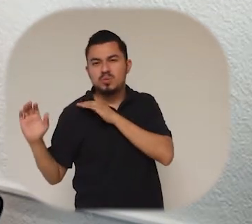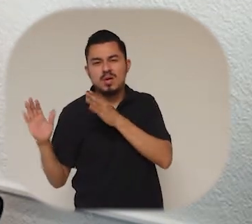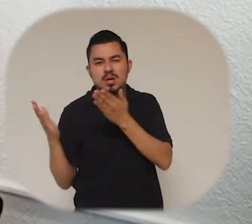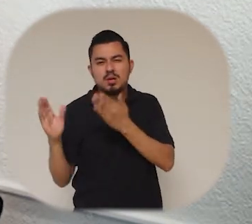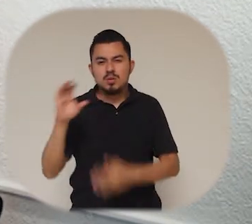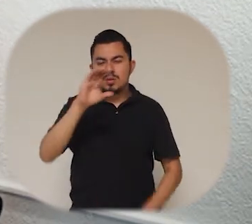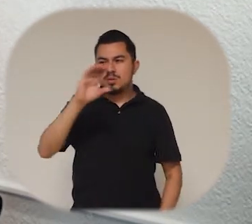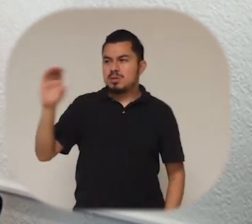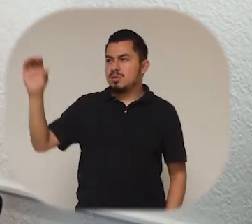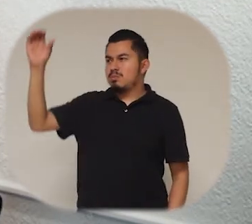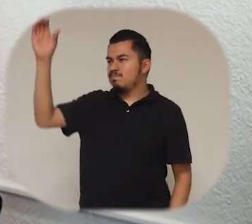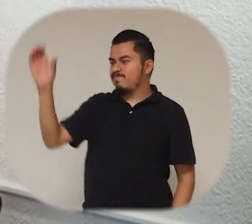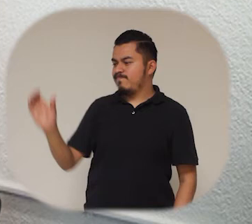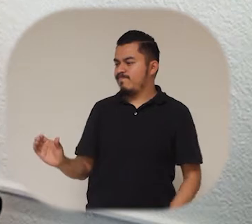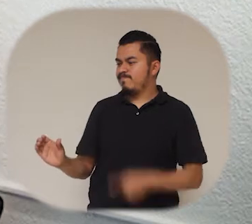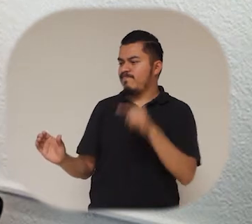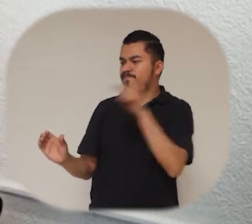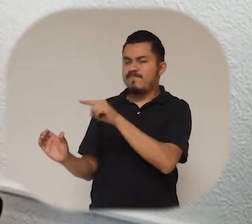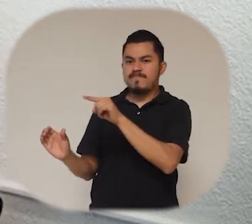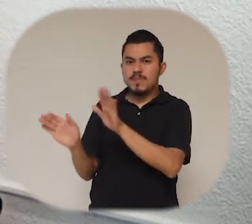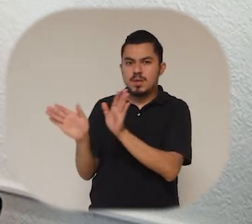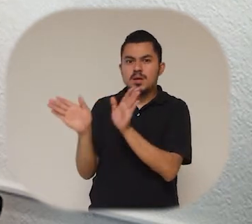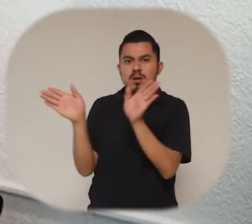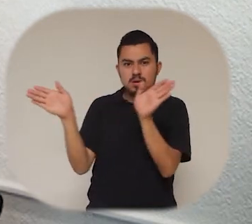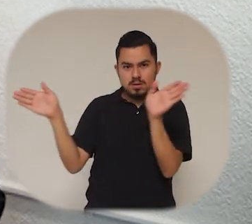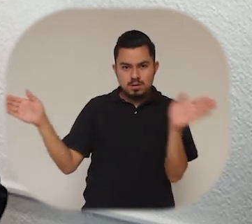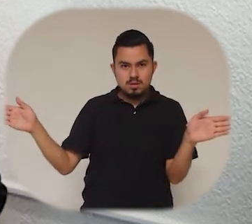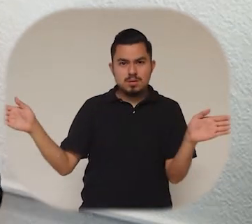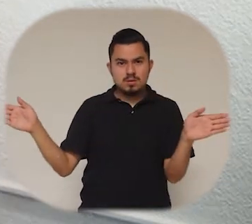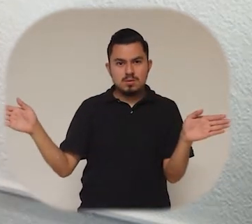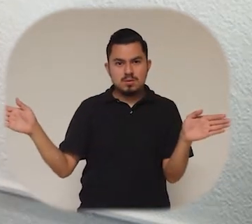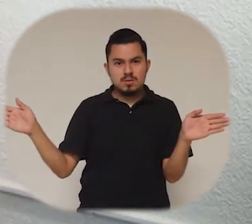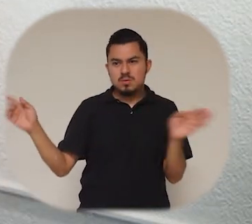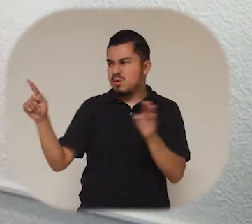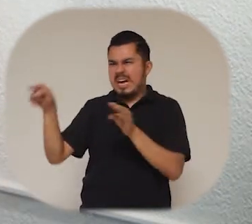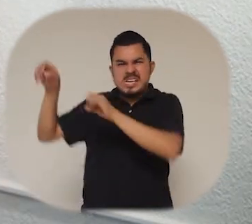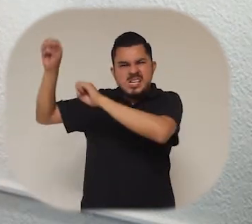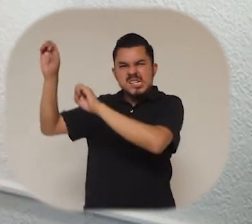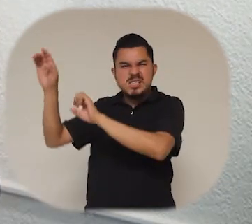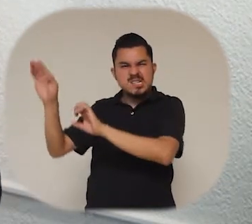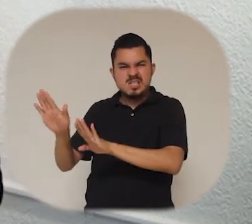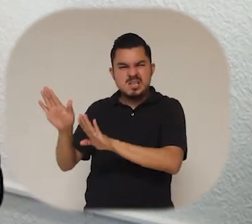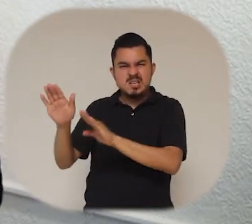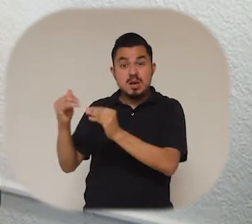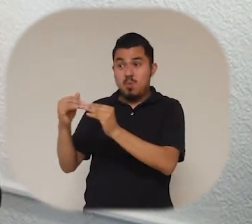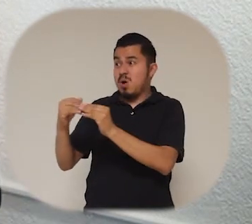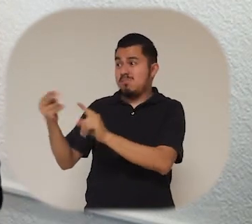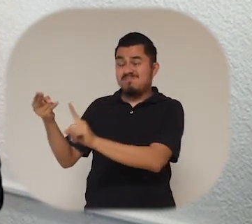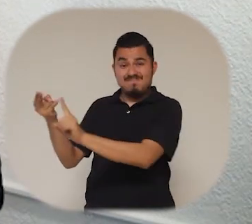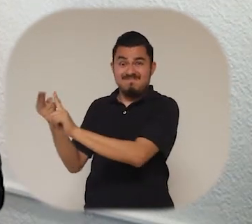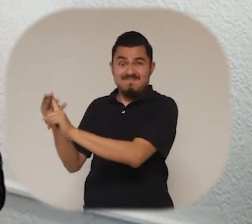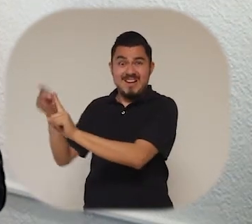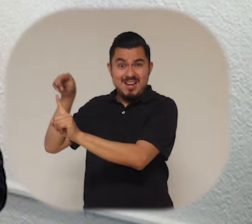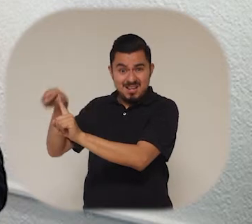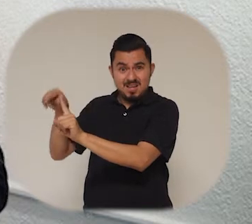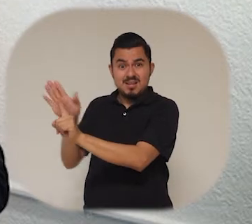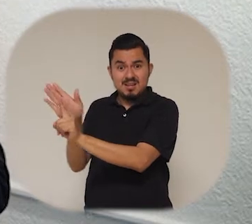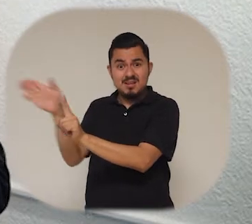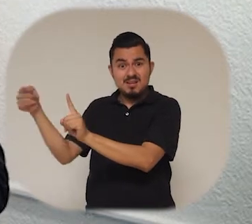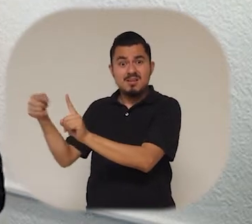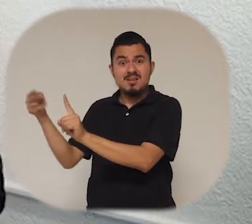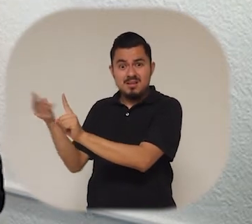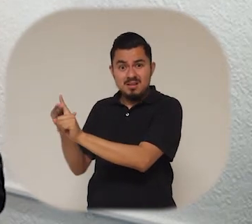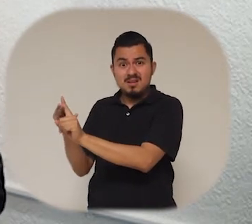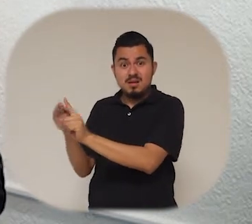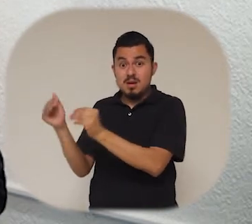Jesús fue no solamente maldito, sino fue el pecado en sí, y también tenía que morir. Esto